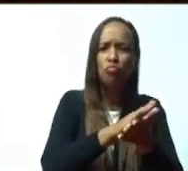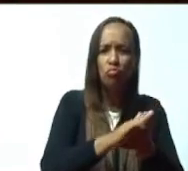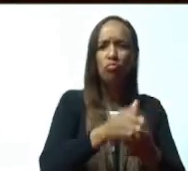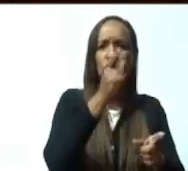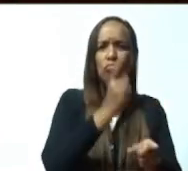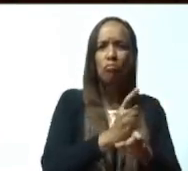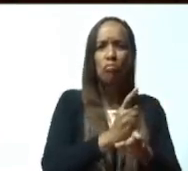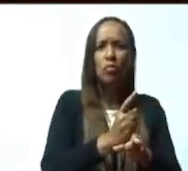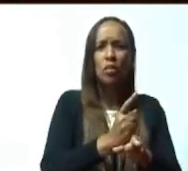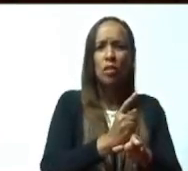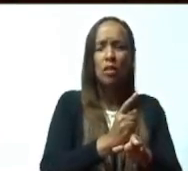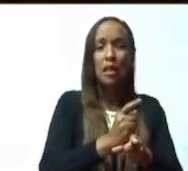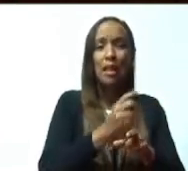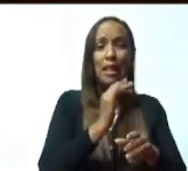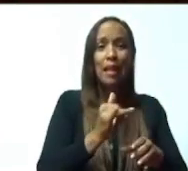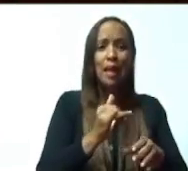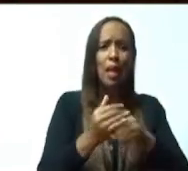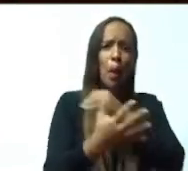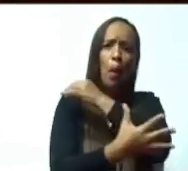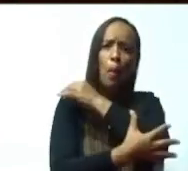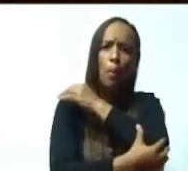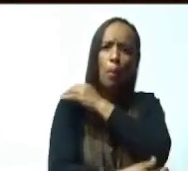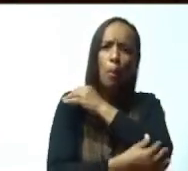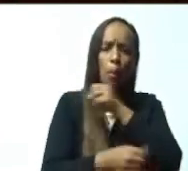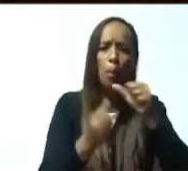Eso es lo que este Congreso